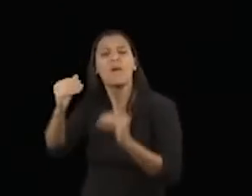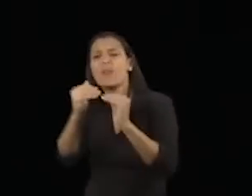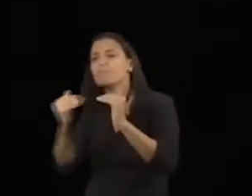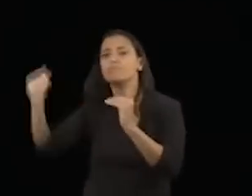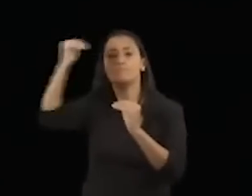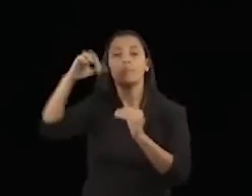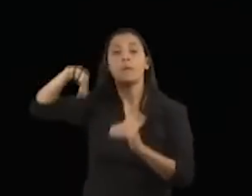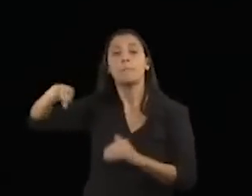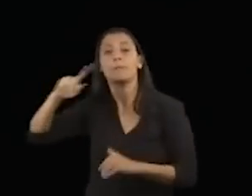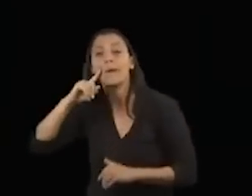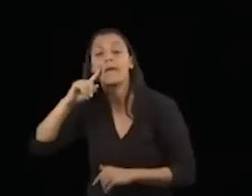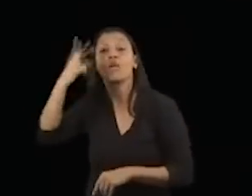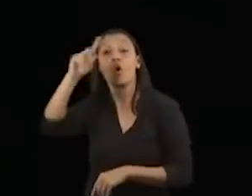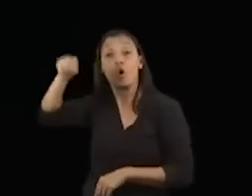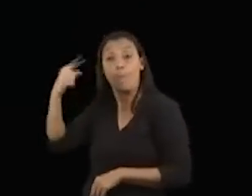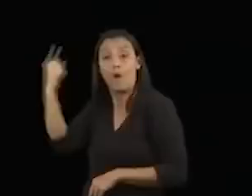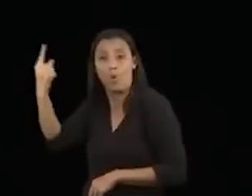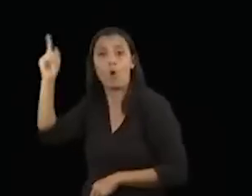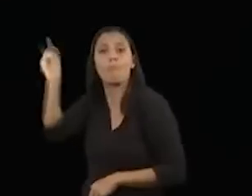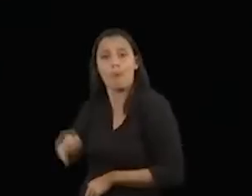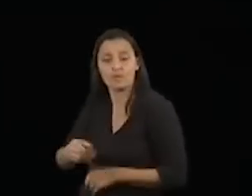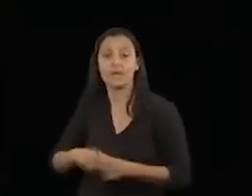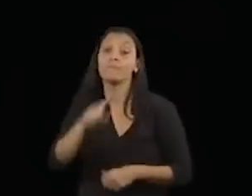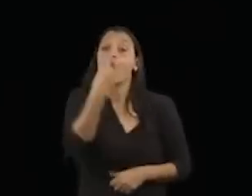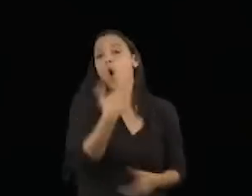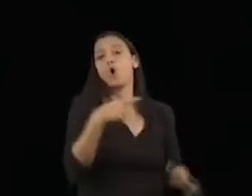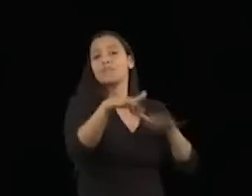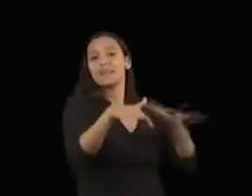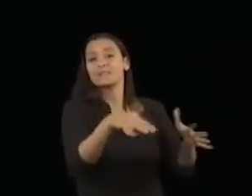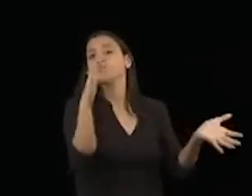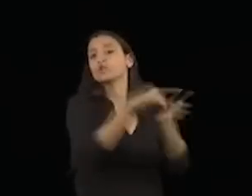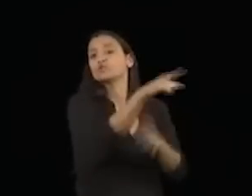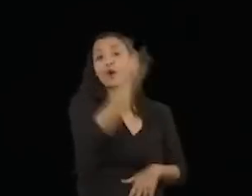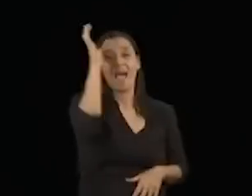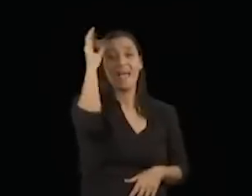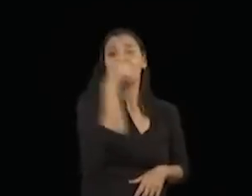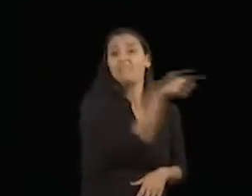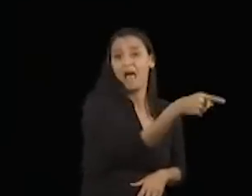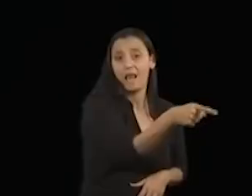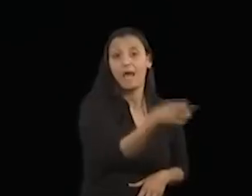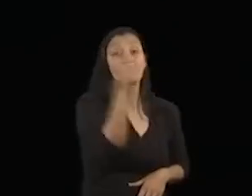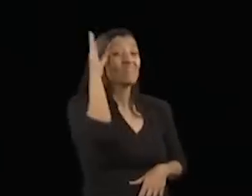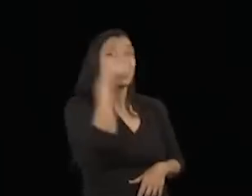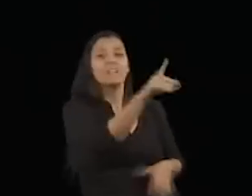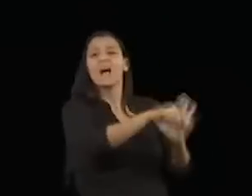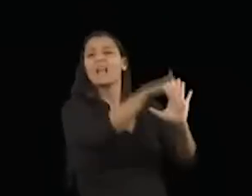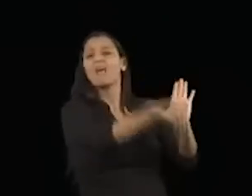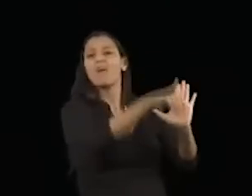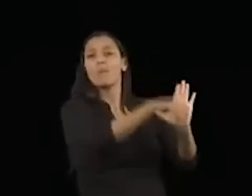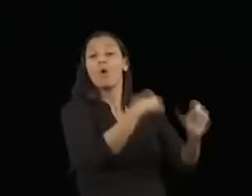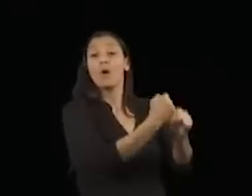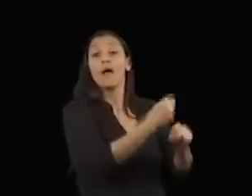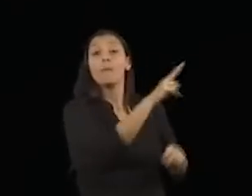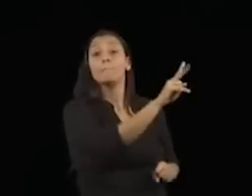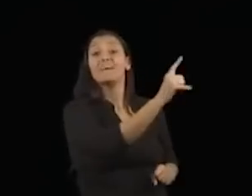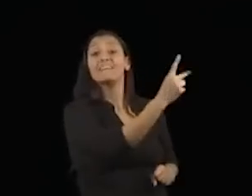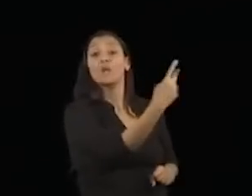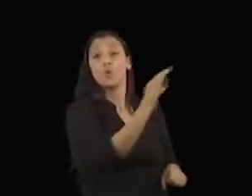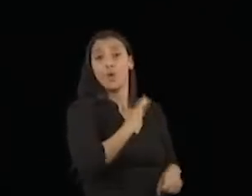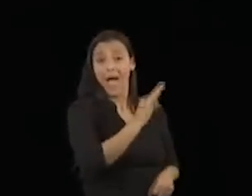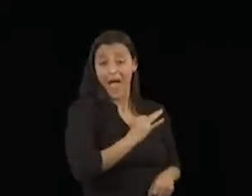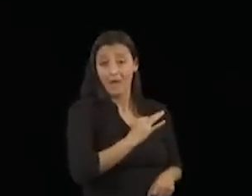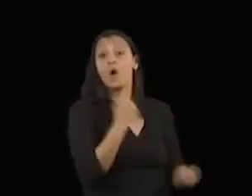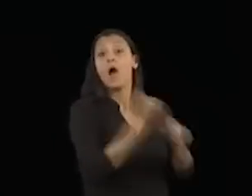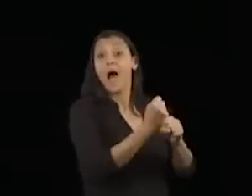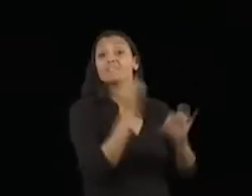per cápita del 2,1%. Otro caso es el de Italia, que lo hizo en 21 años, arrancando en 1890, y implicó una